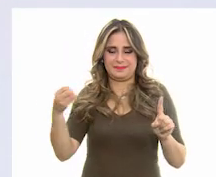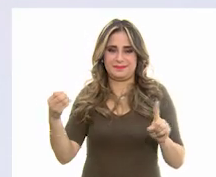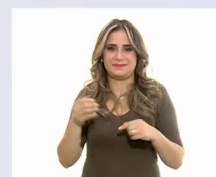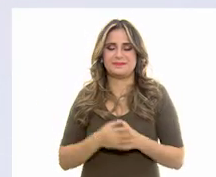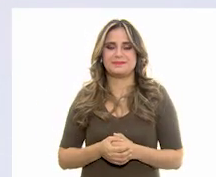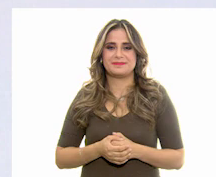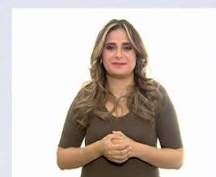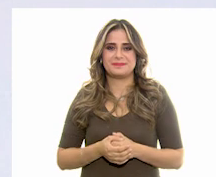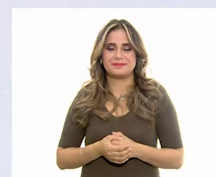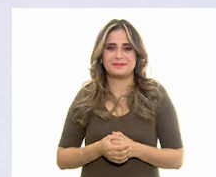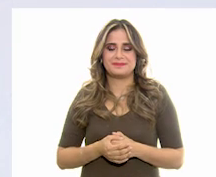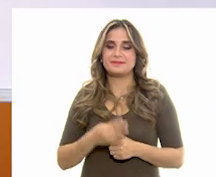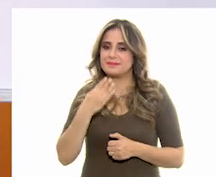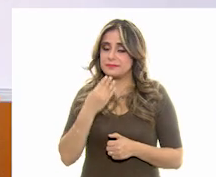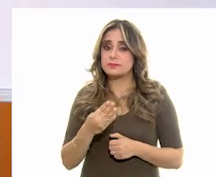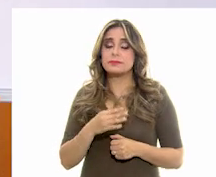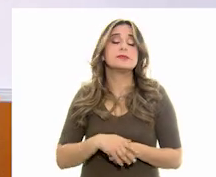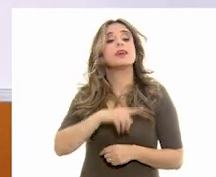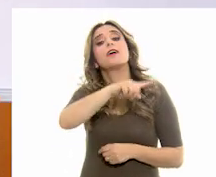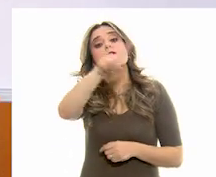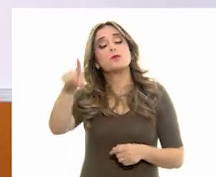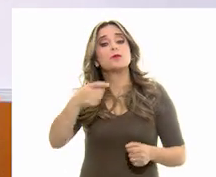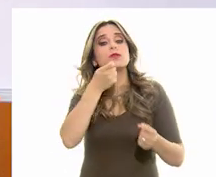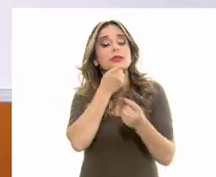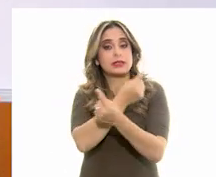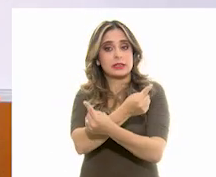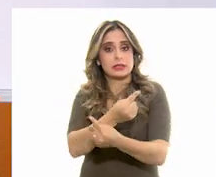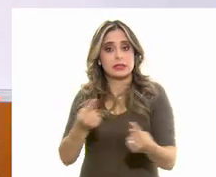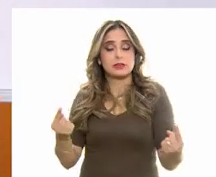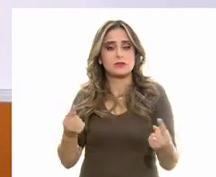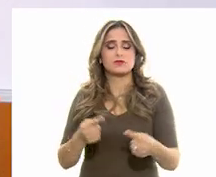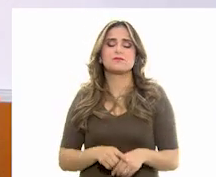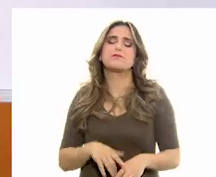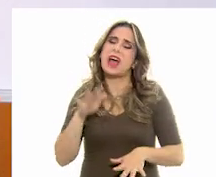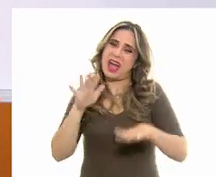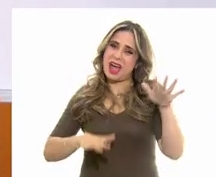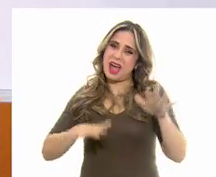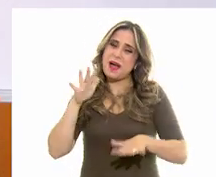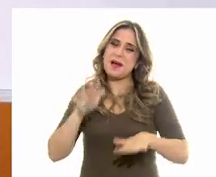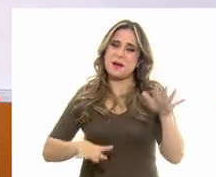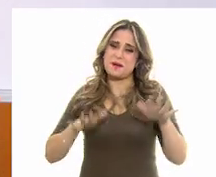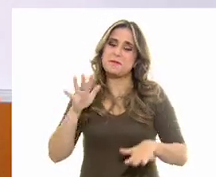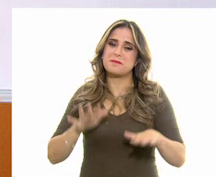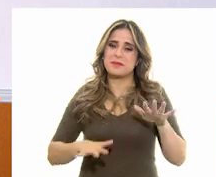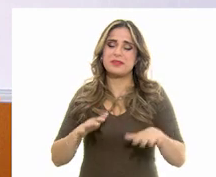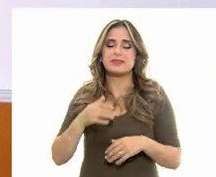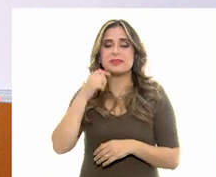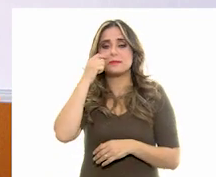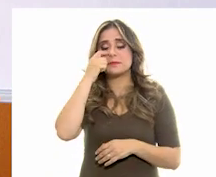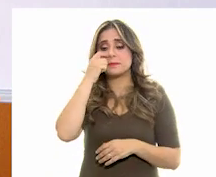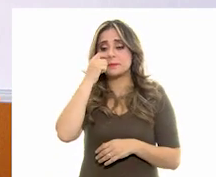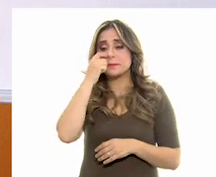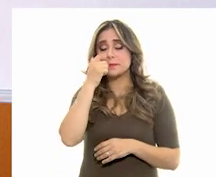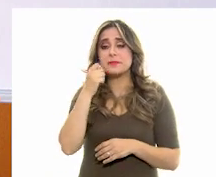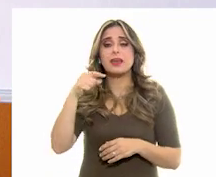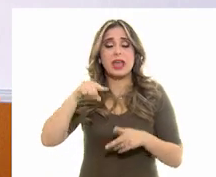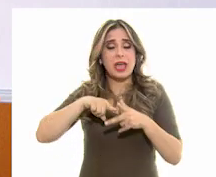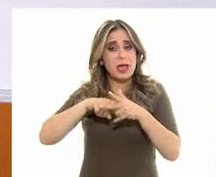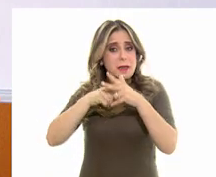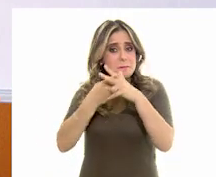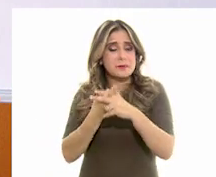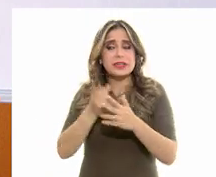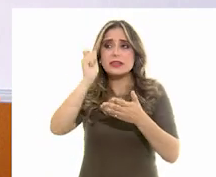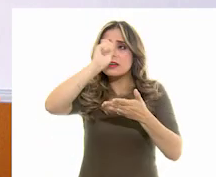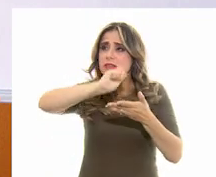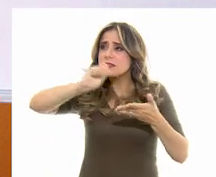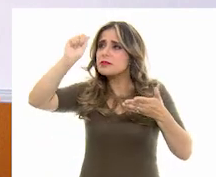ahora, fíjate muy bien, los niños y las niñas a veces, cuando estamos empezando a